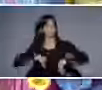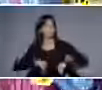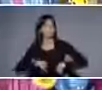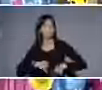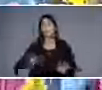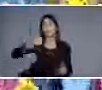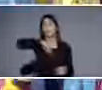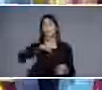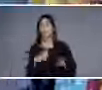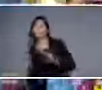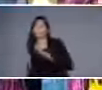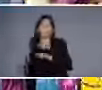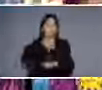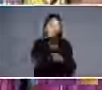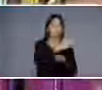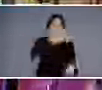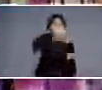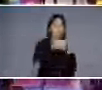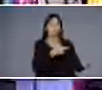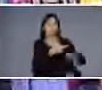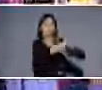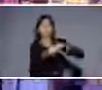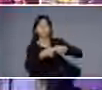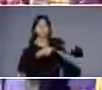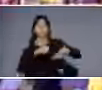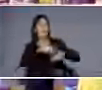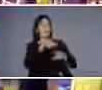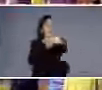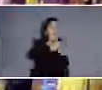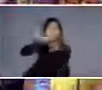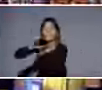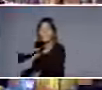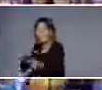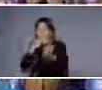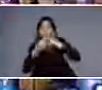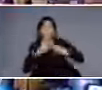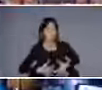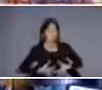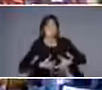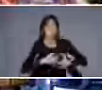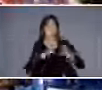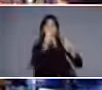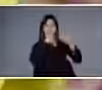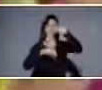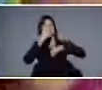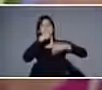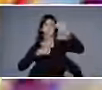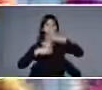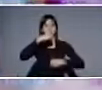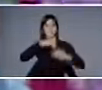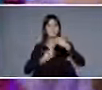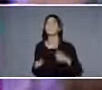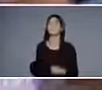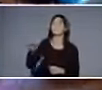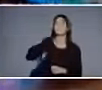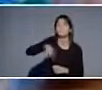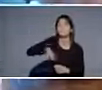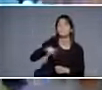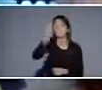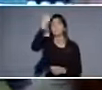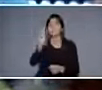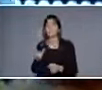Nos vamos a las grandes superficies y con las degustaciones nos hartamos a comer. Nuestro loro el pobre se murió,